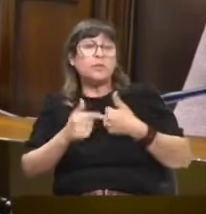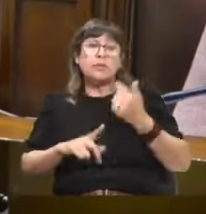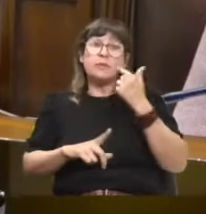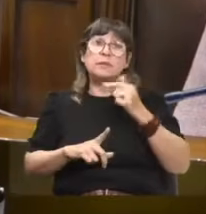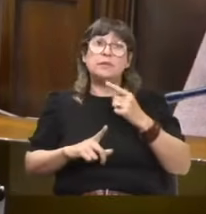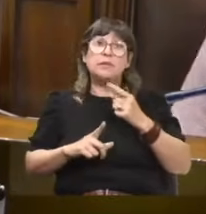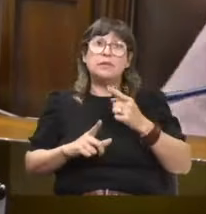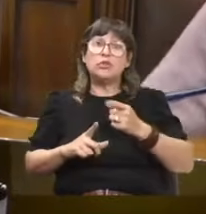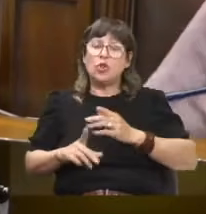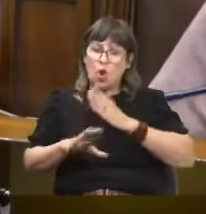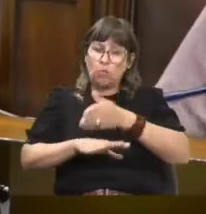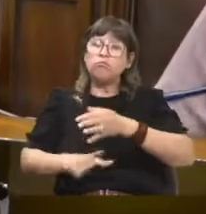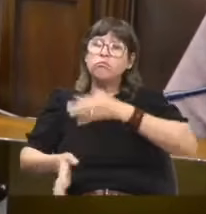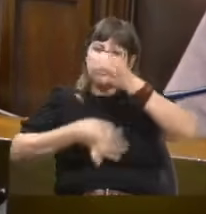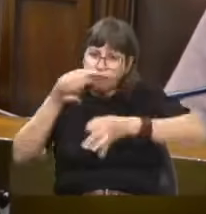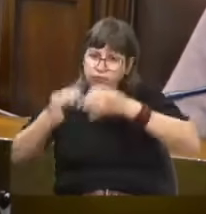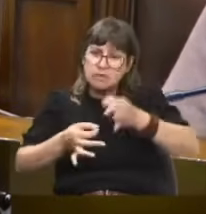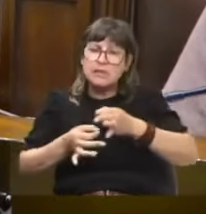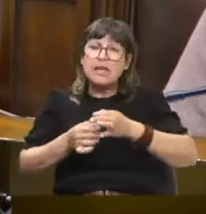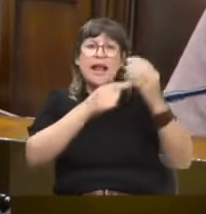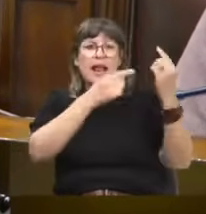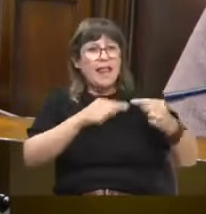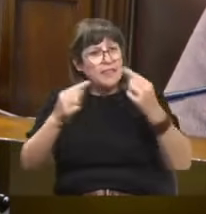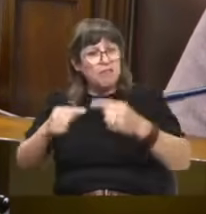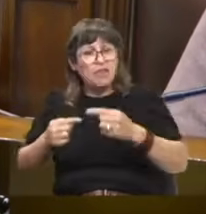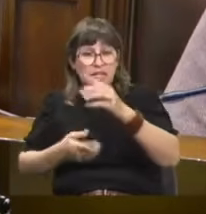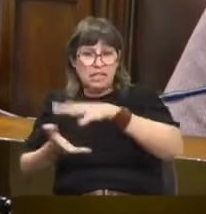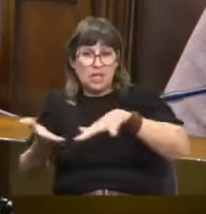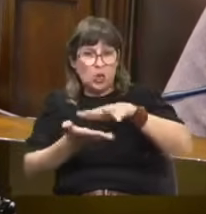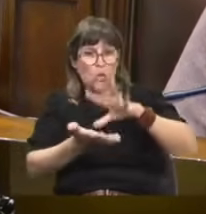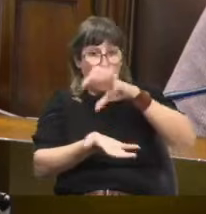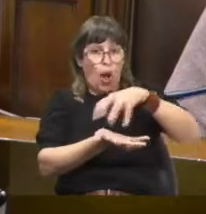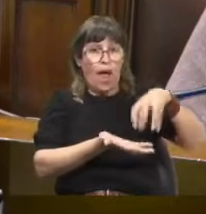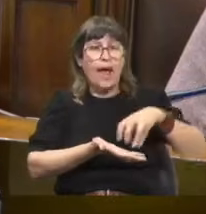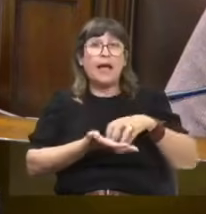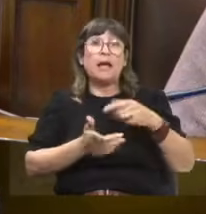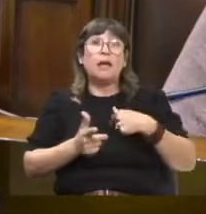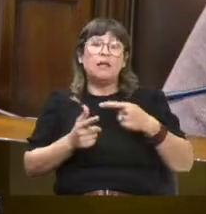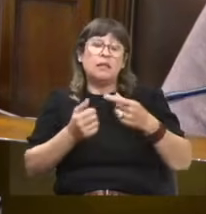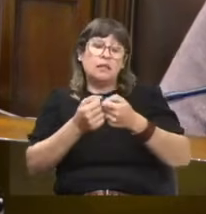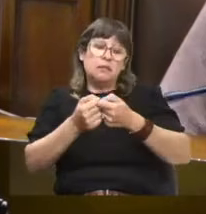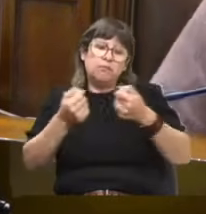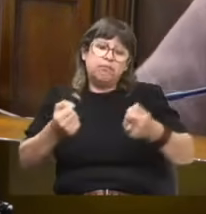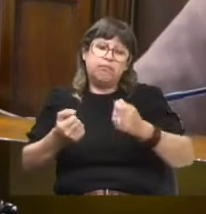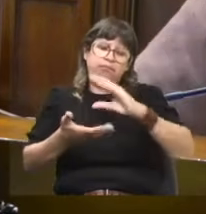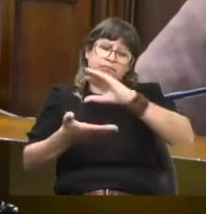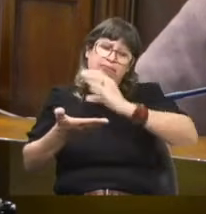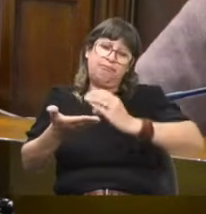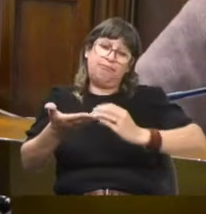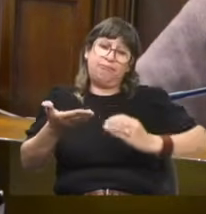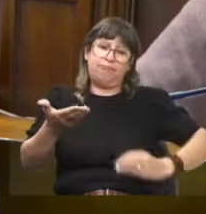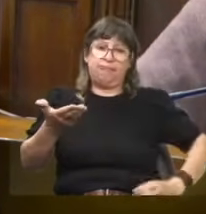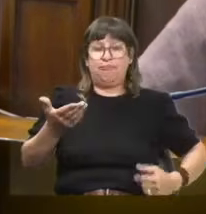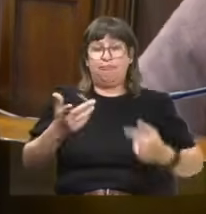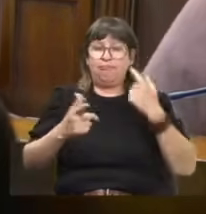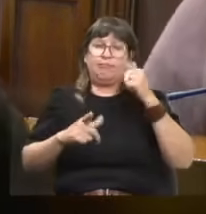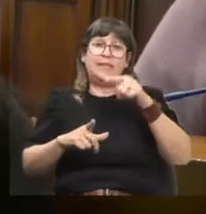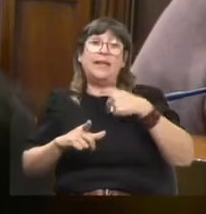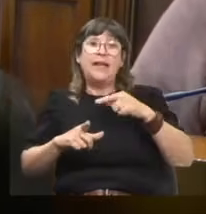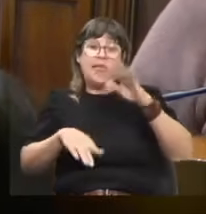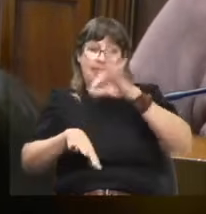de participación en distintos eventos el extenso currículum vitae del doctor Álvaro